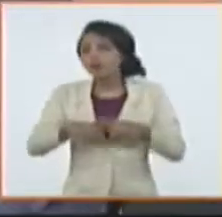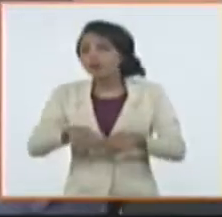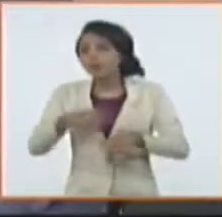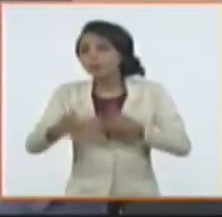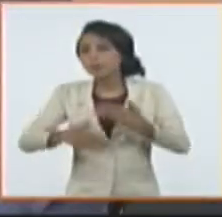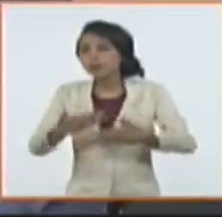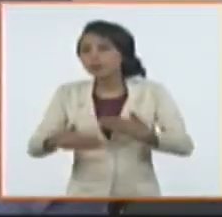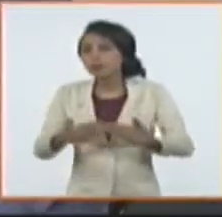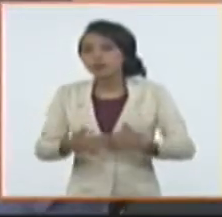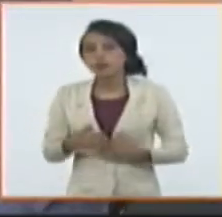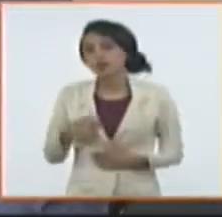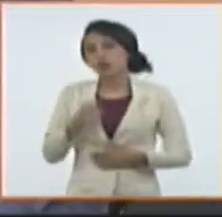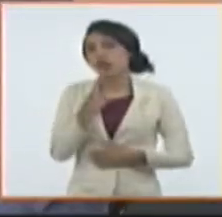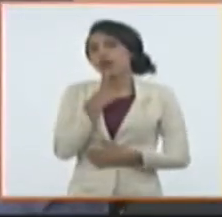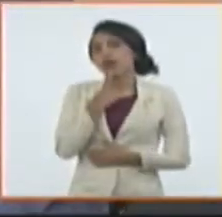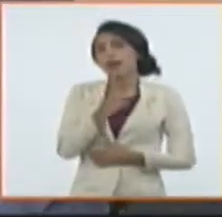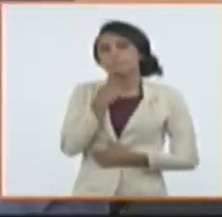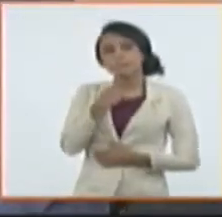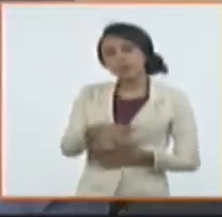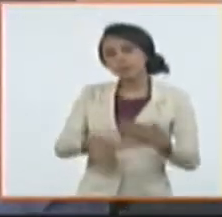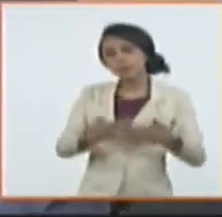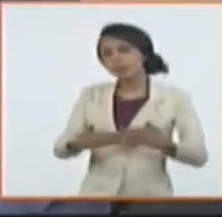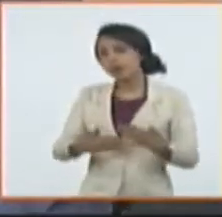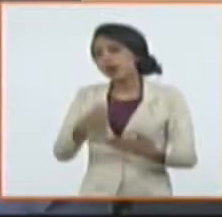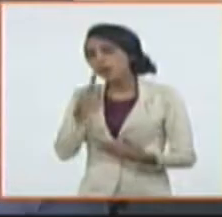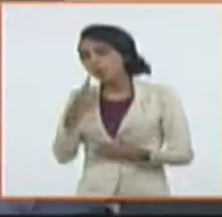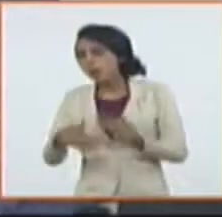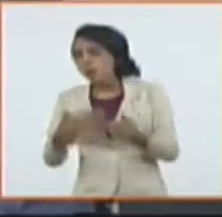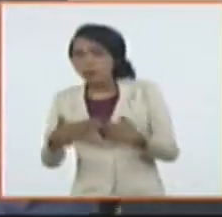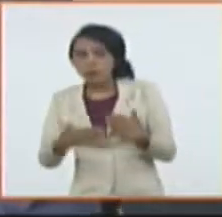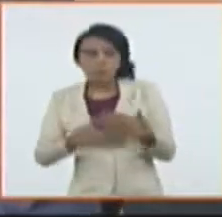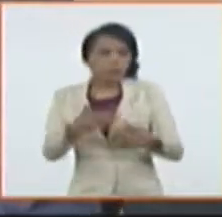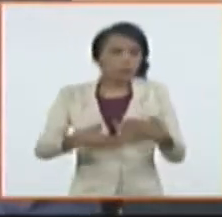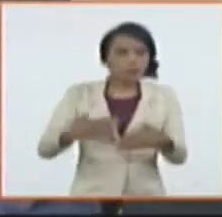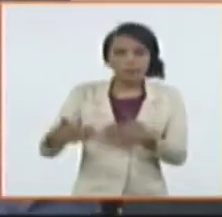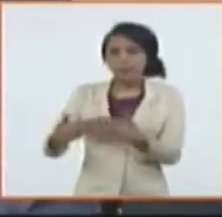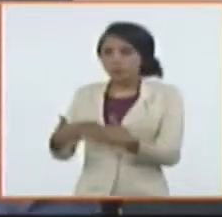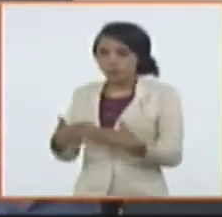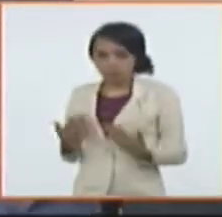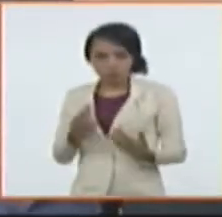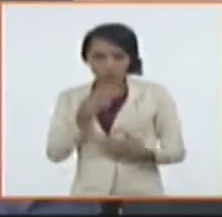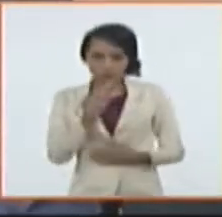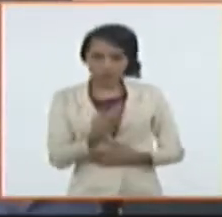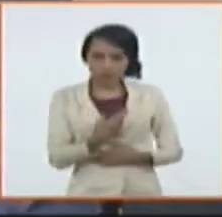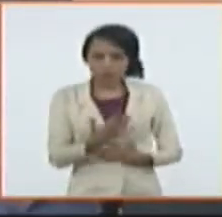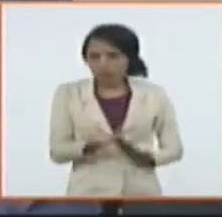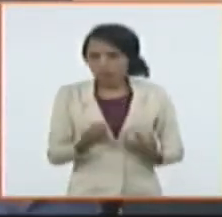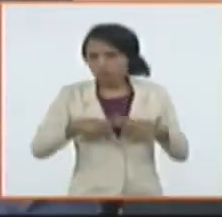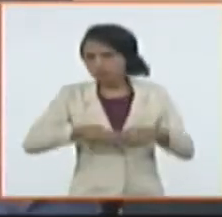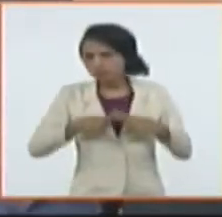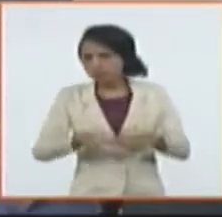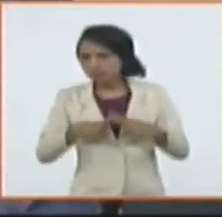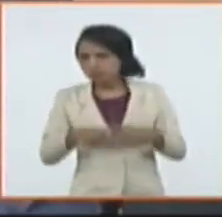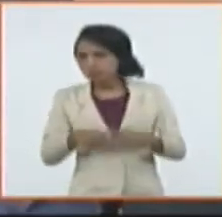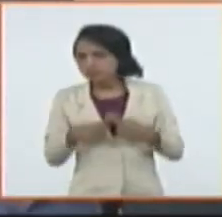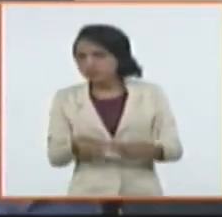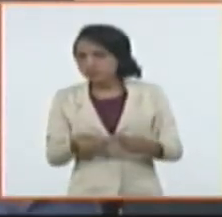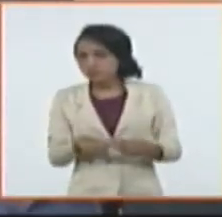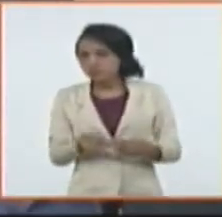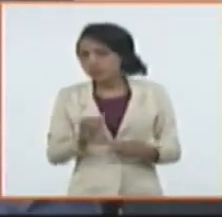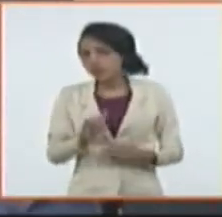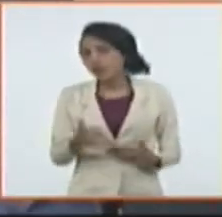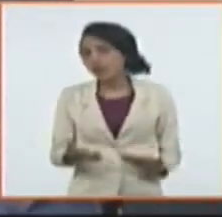esperamos para salir de estos problemas, que son algunos de los elementos que he dado al inicio cuando explicaba cada uno de los